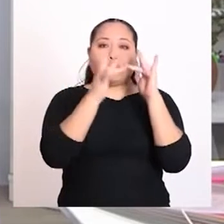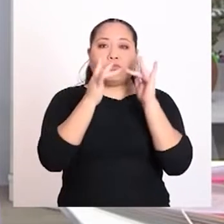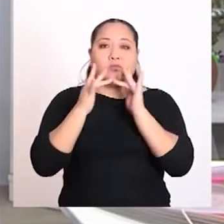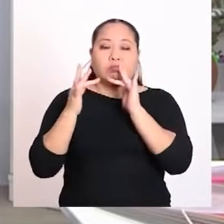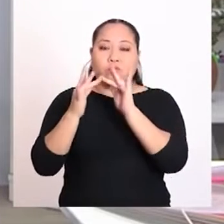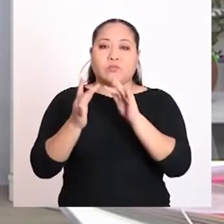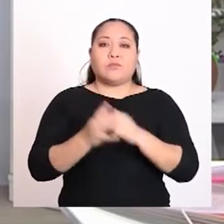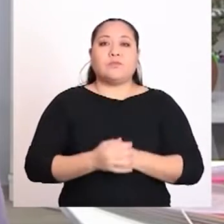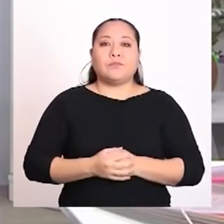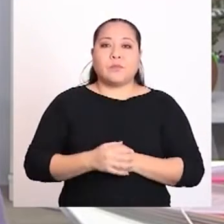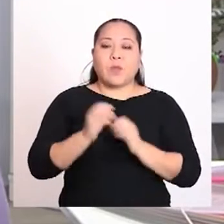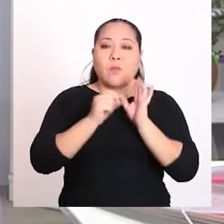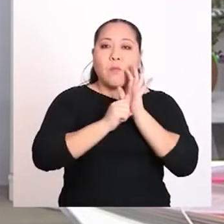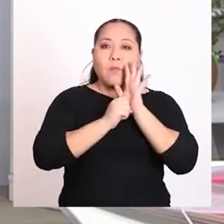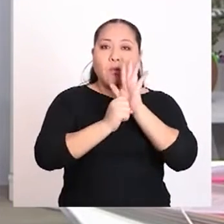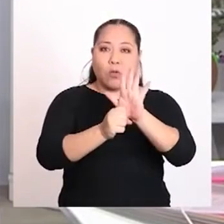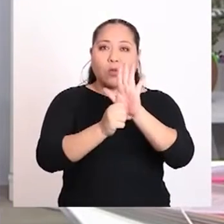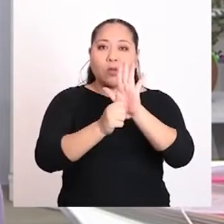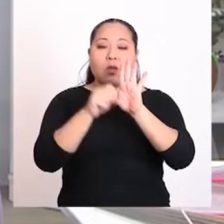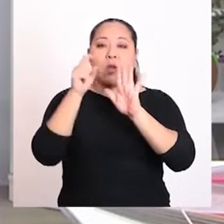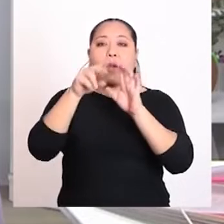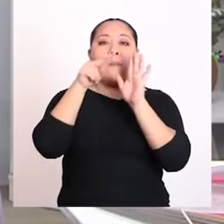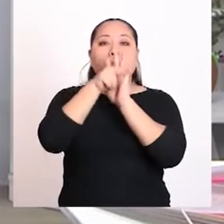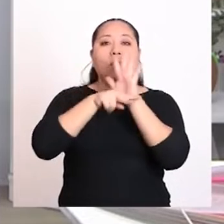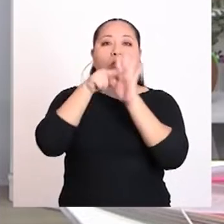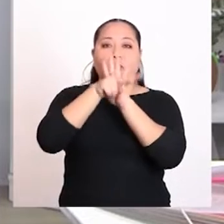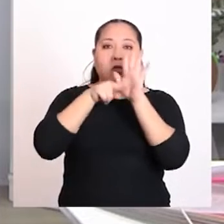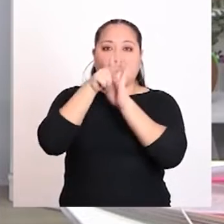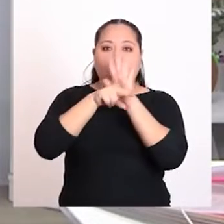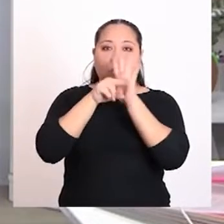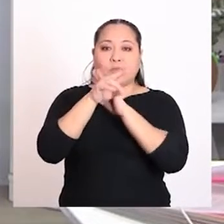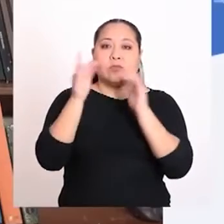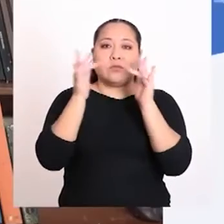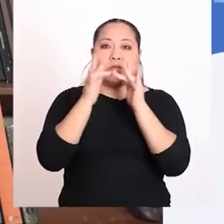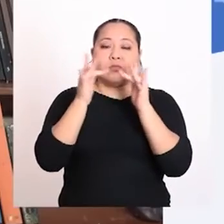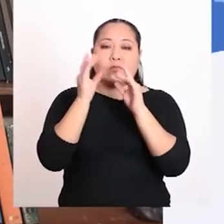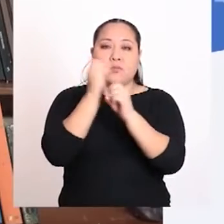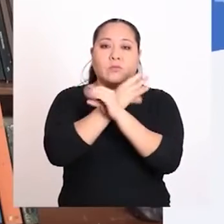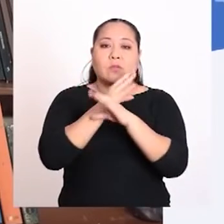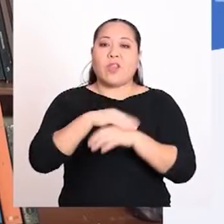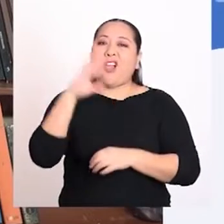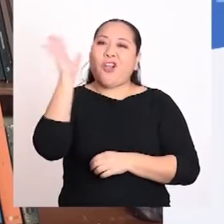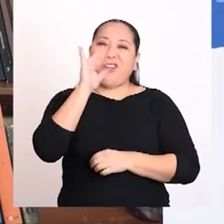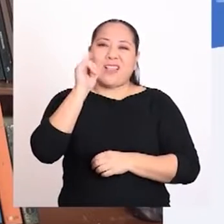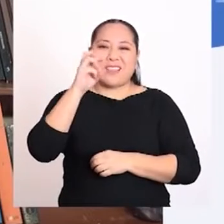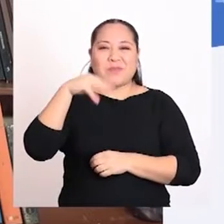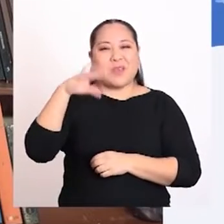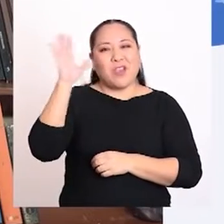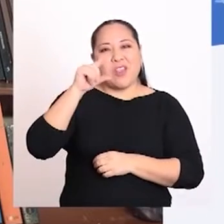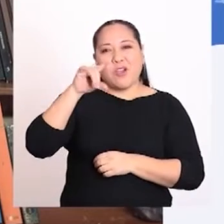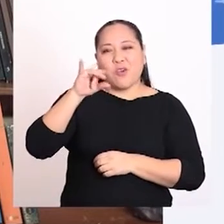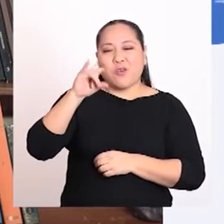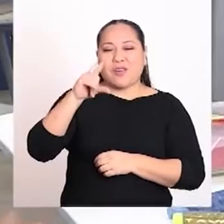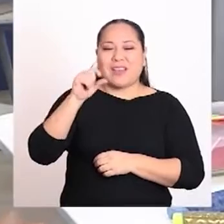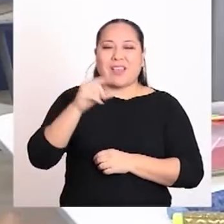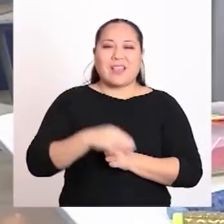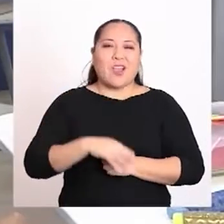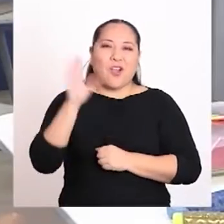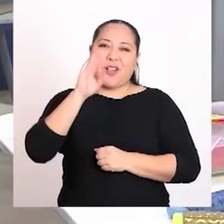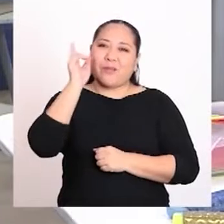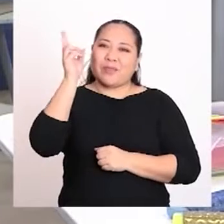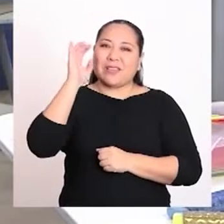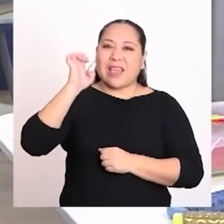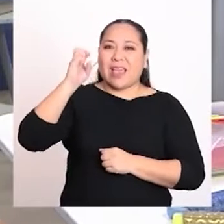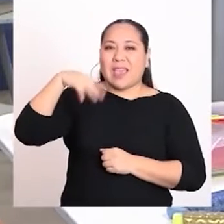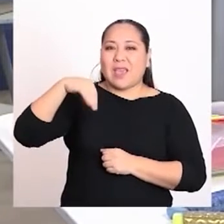el enlace, proyectando videollamada. Hola, Yamile. Hola, Googleana.